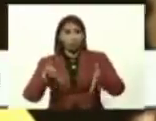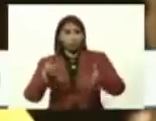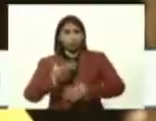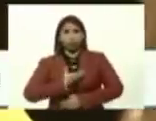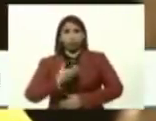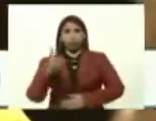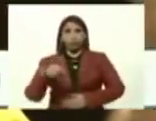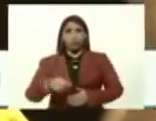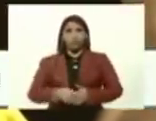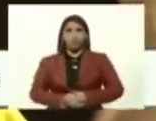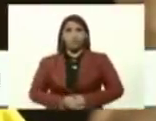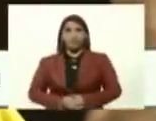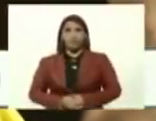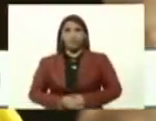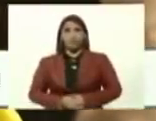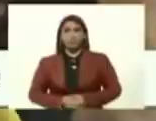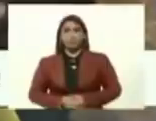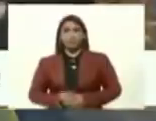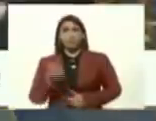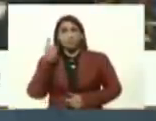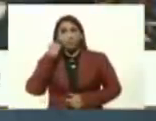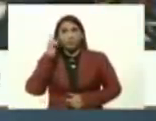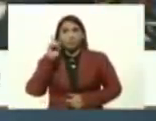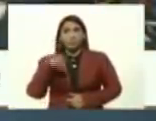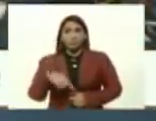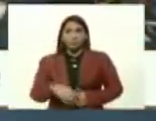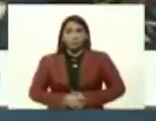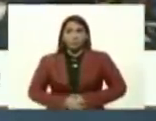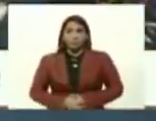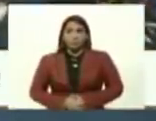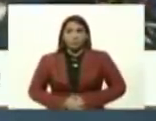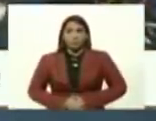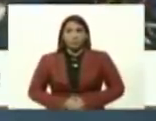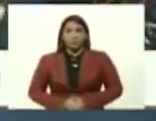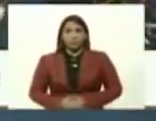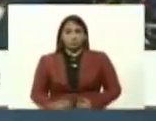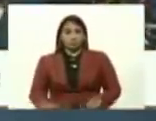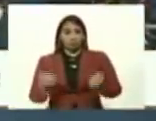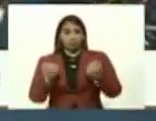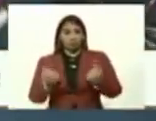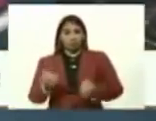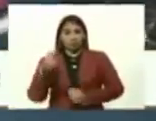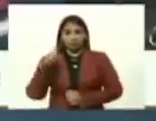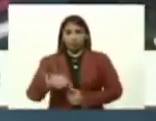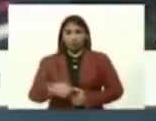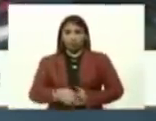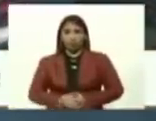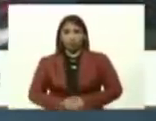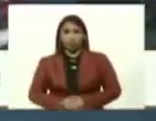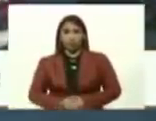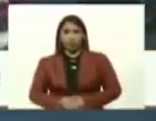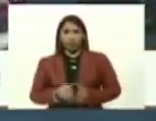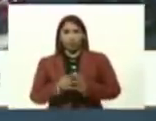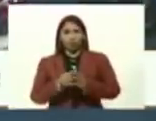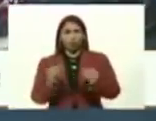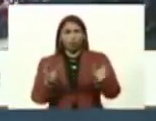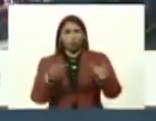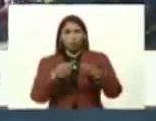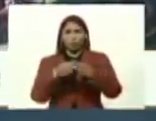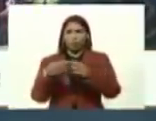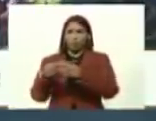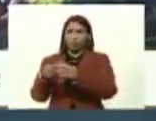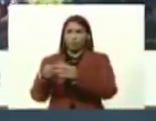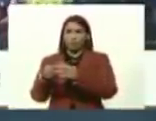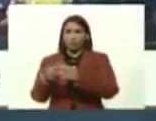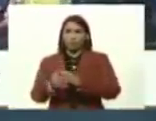y ellos. Y aquí está Clara Fuentes, levantadora de pesas, ¿no? Aquí está todo el equipo,